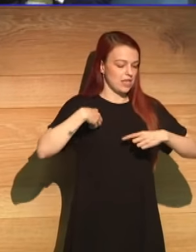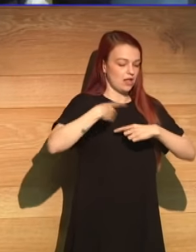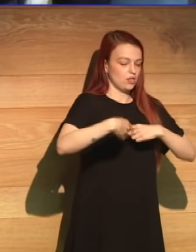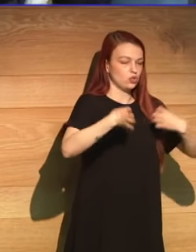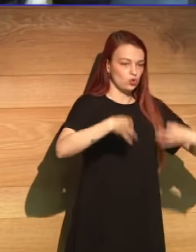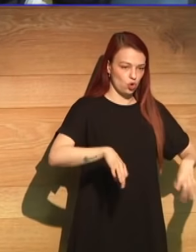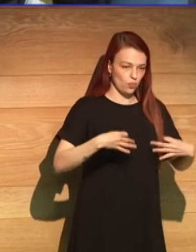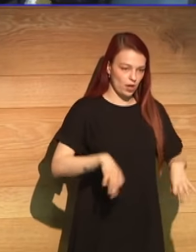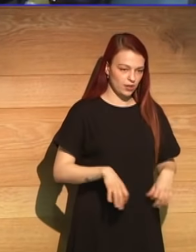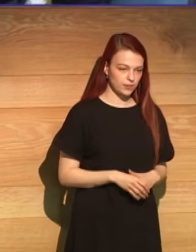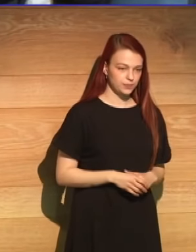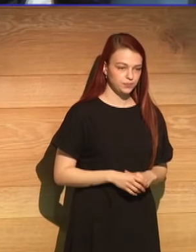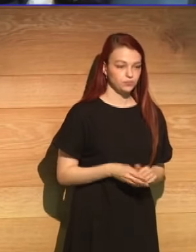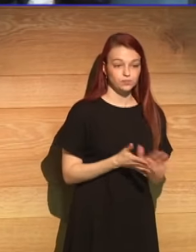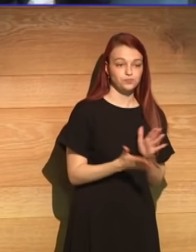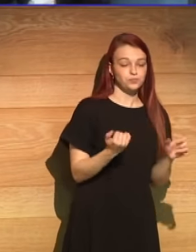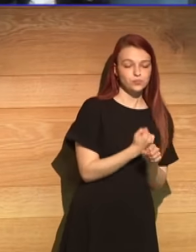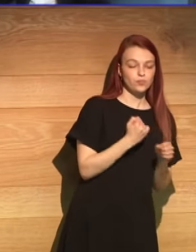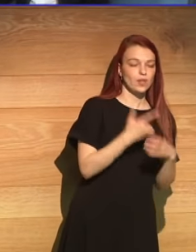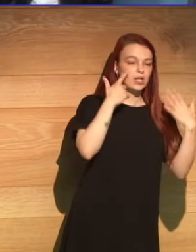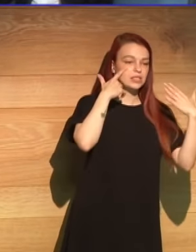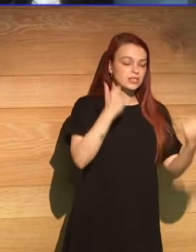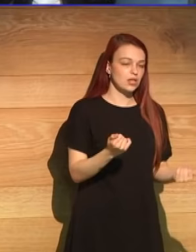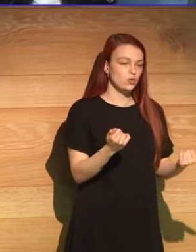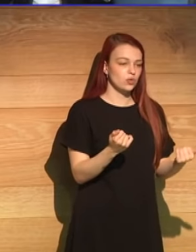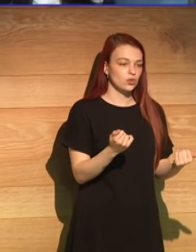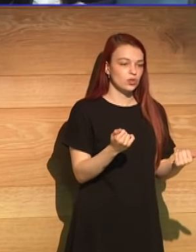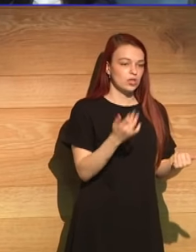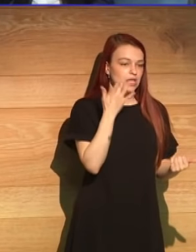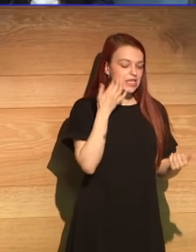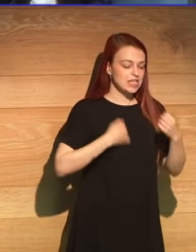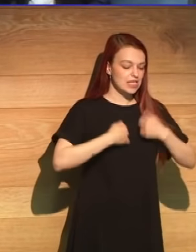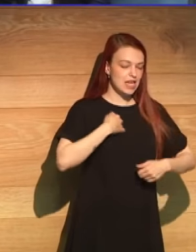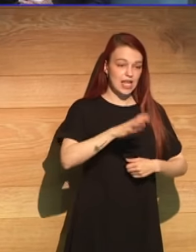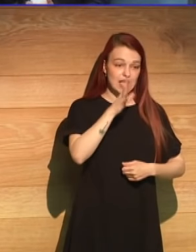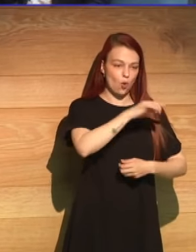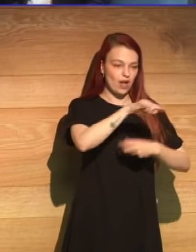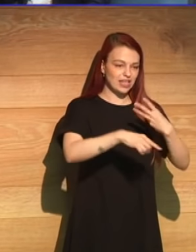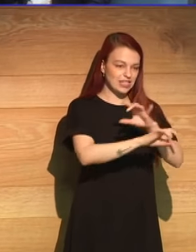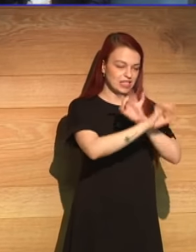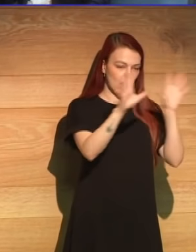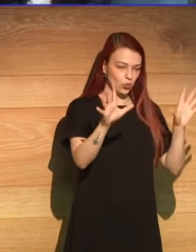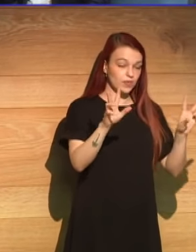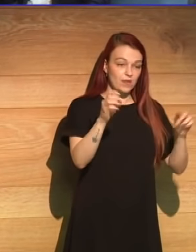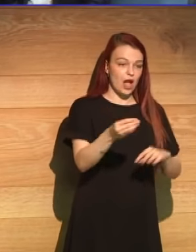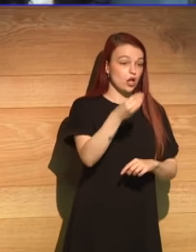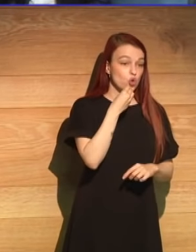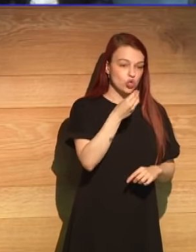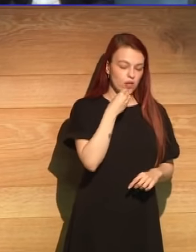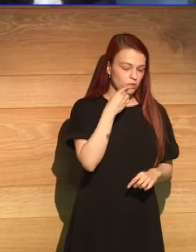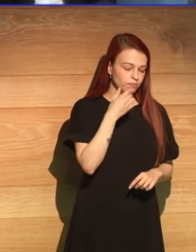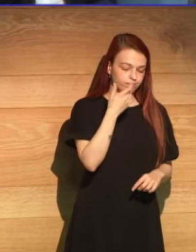tanto, todo el trabajo de salud, higiene, saneamiento y agua es clarísimo. La nutrición es otro ejemplo muy